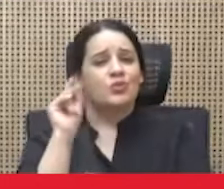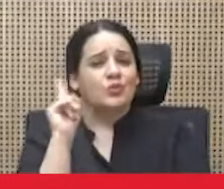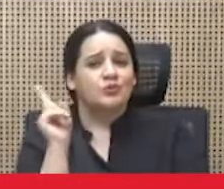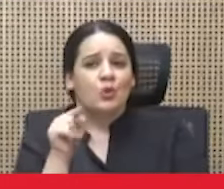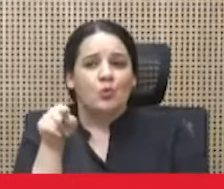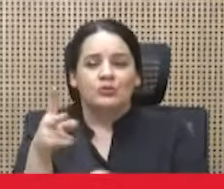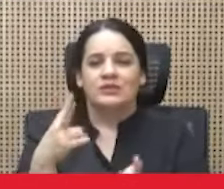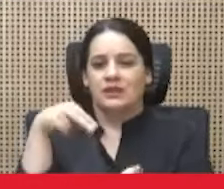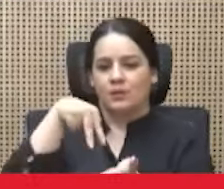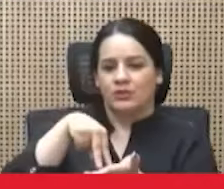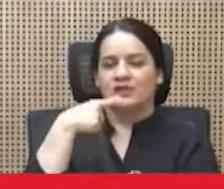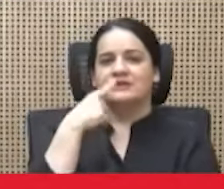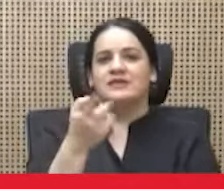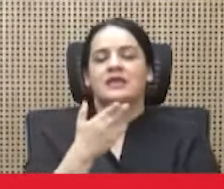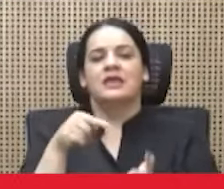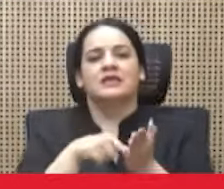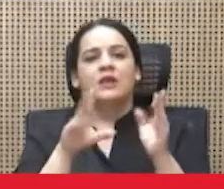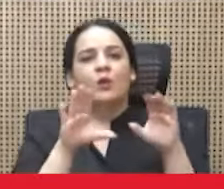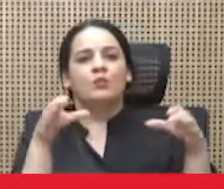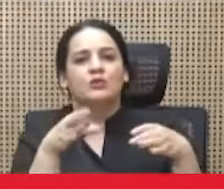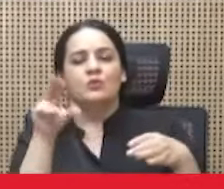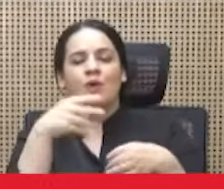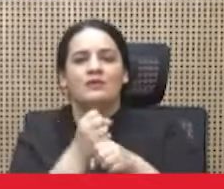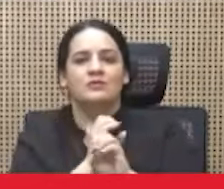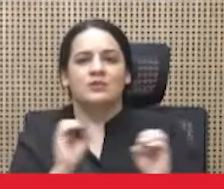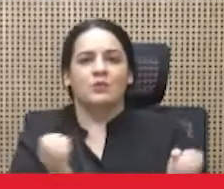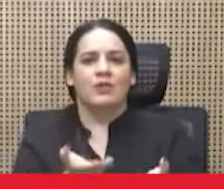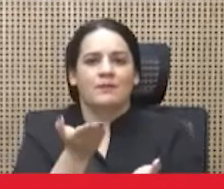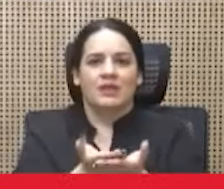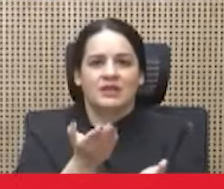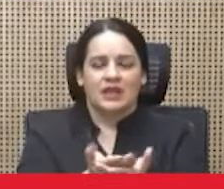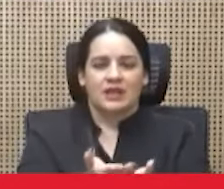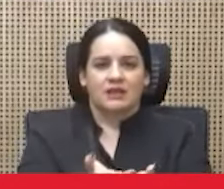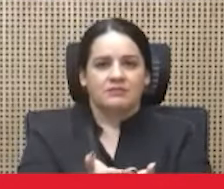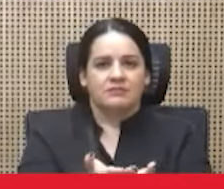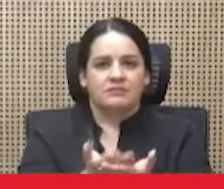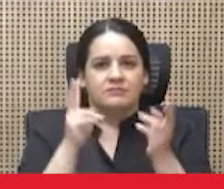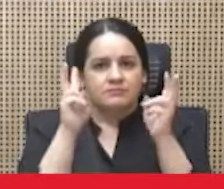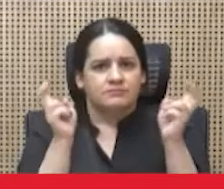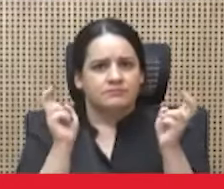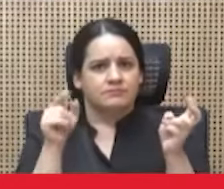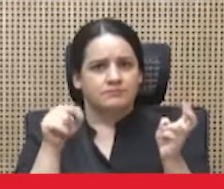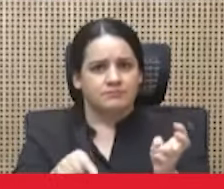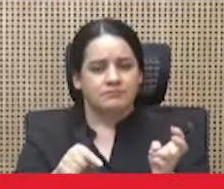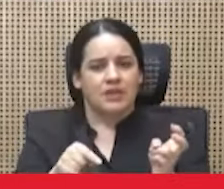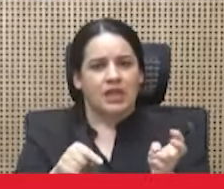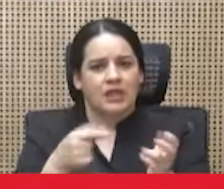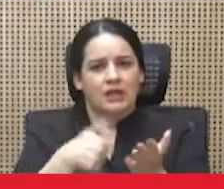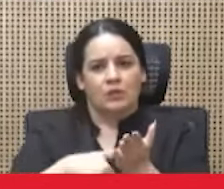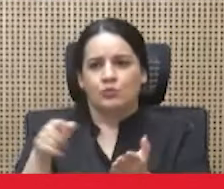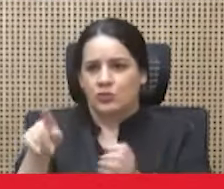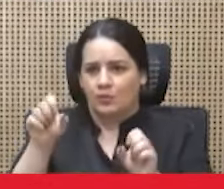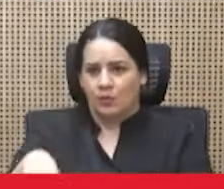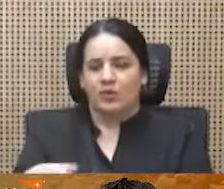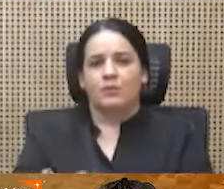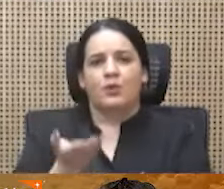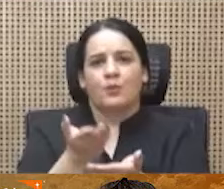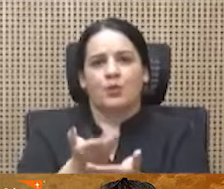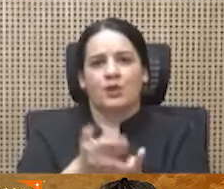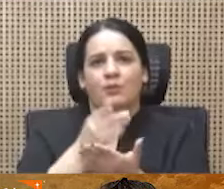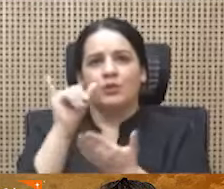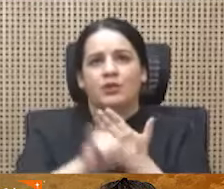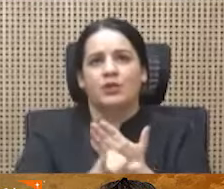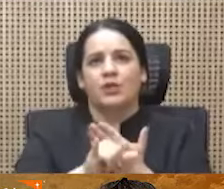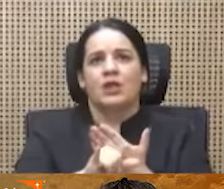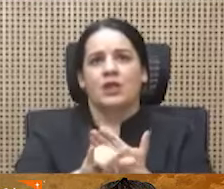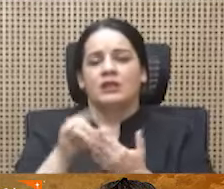levantó aquí a decir que esa comisión no había hecho ninguna propuesta en materia electoral. Es que usted también puede proponer proyectos, diputada. Que no lo haya hecho es